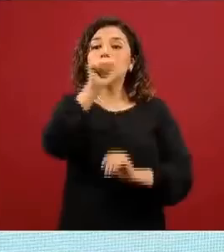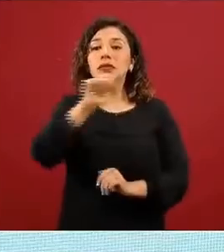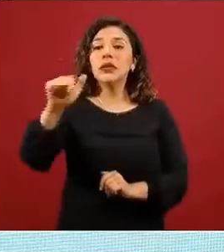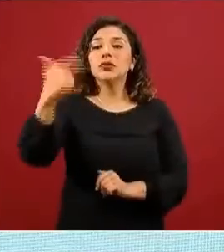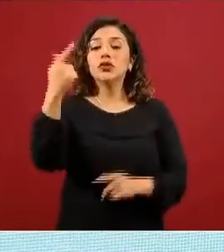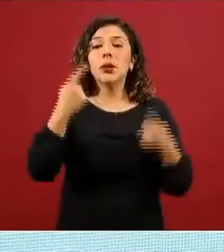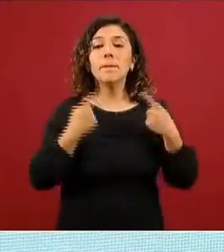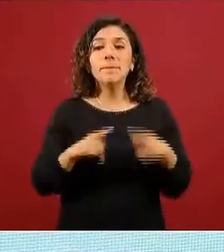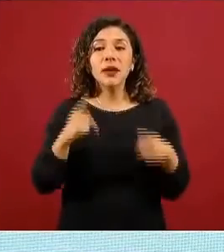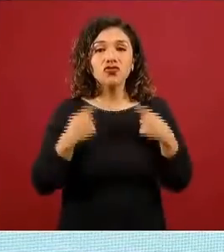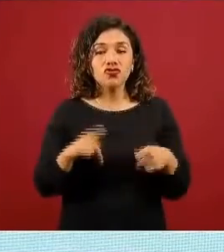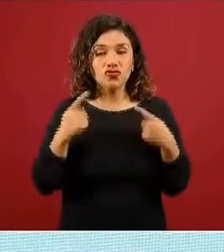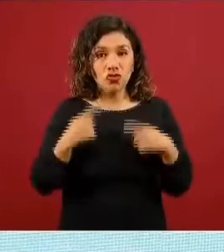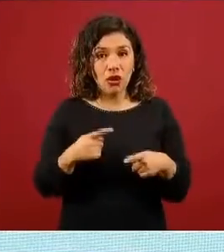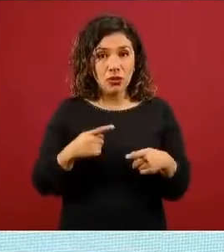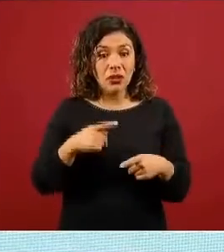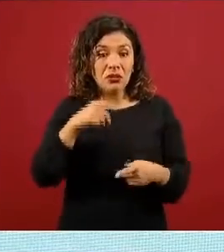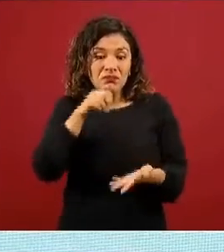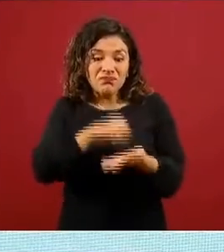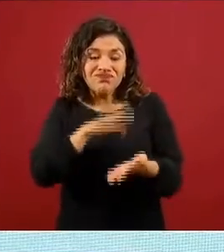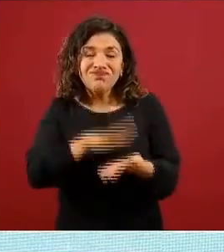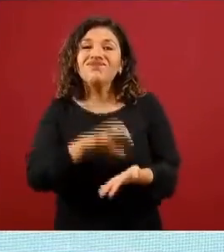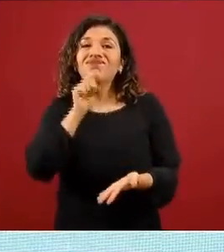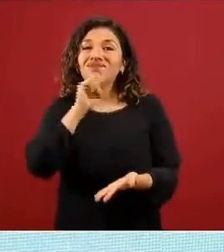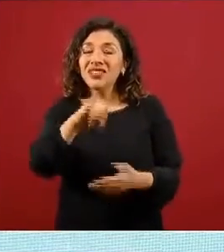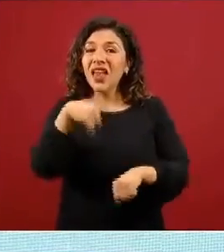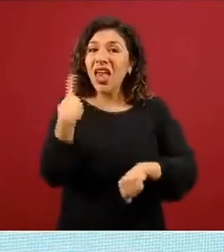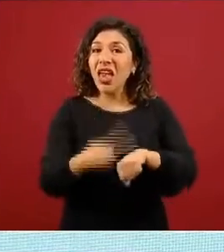51.612 personas que han sido confirmadas